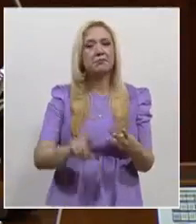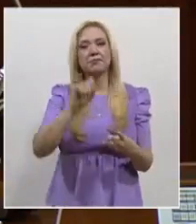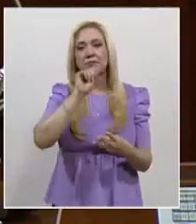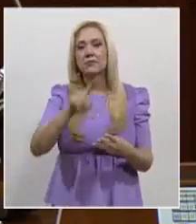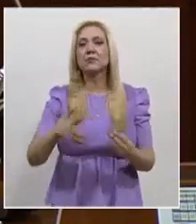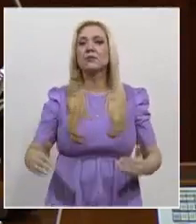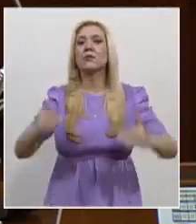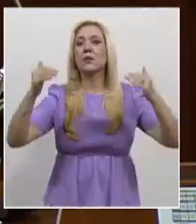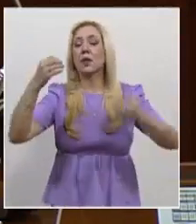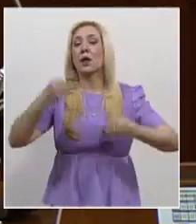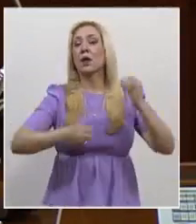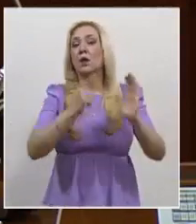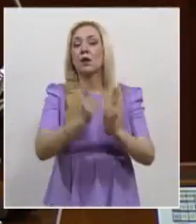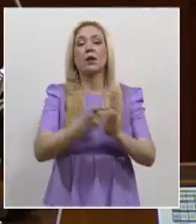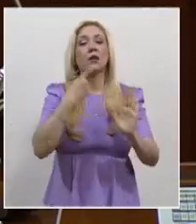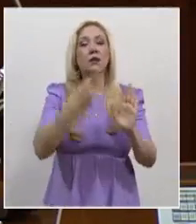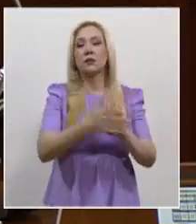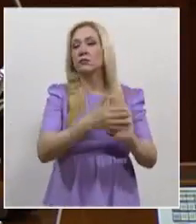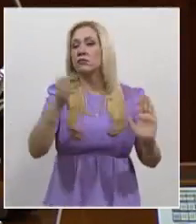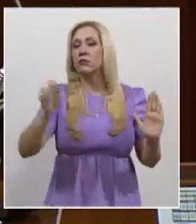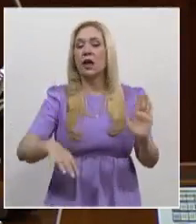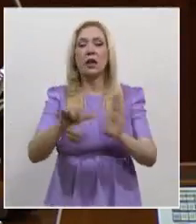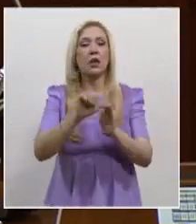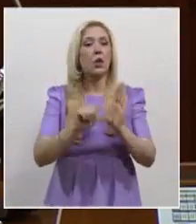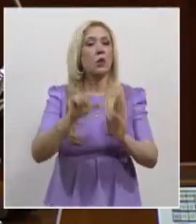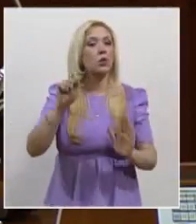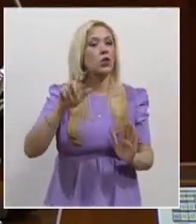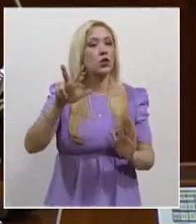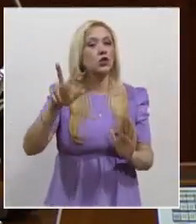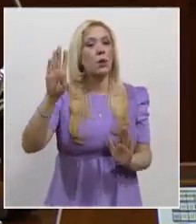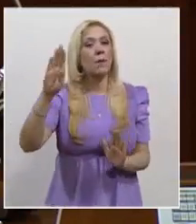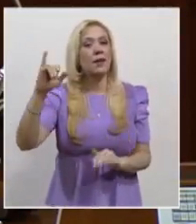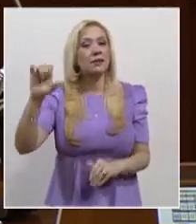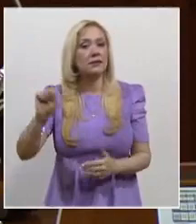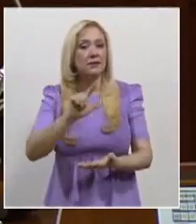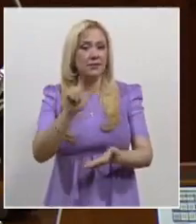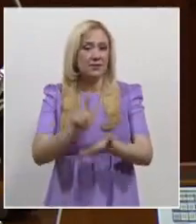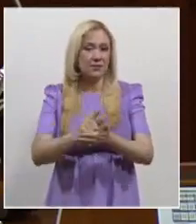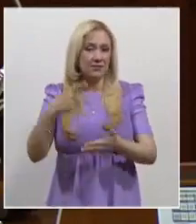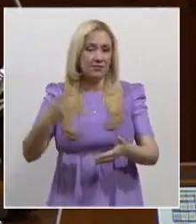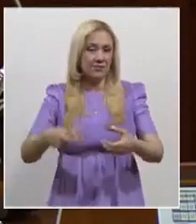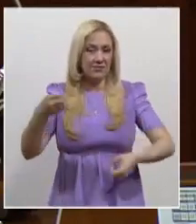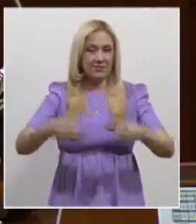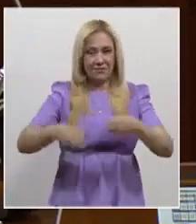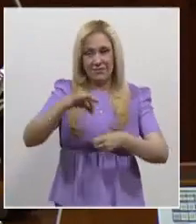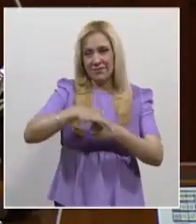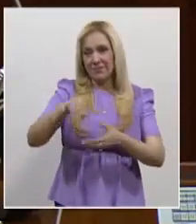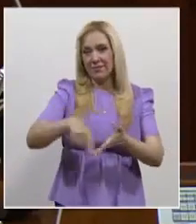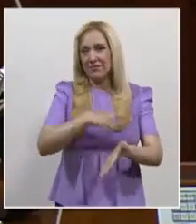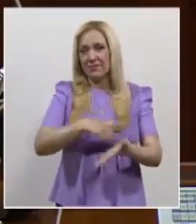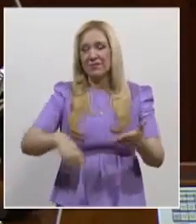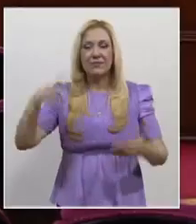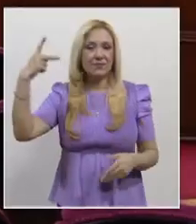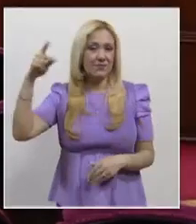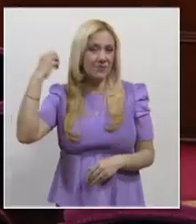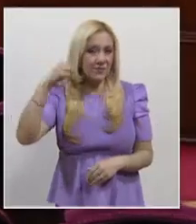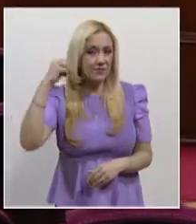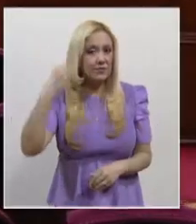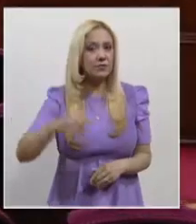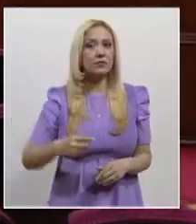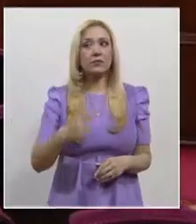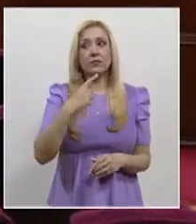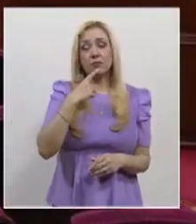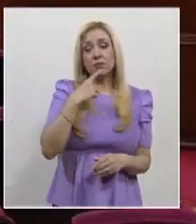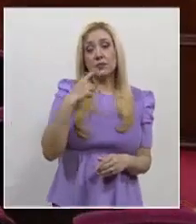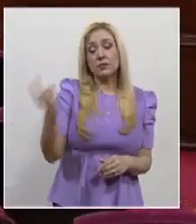Pleno de la Corte declaró la invalidez del artículo 28 bis de la Ley Orgánica del Tribunal Electoral de Oaxaca, que